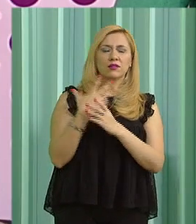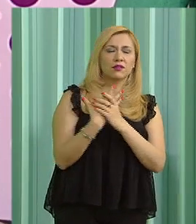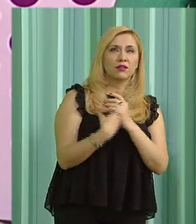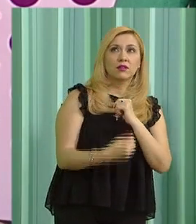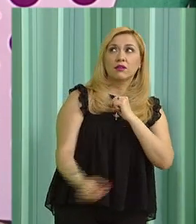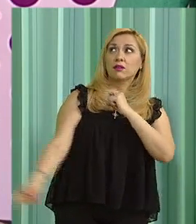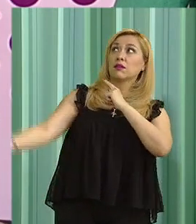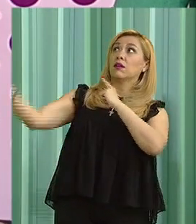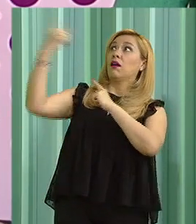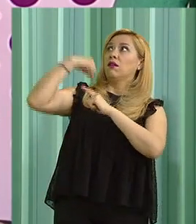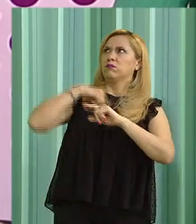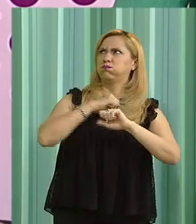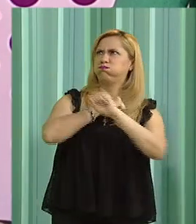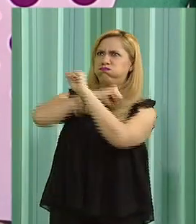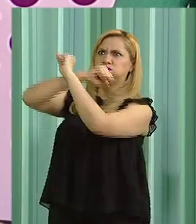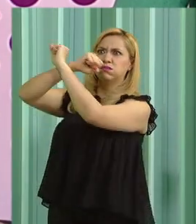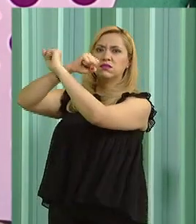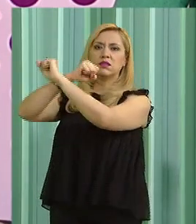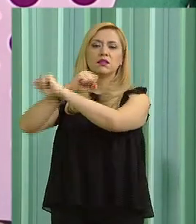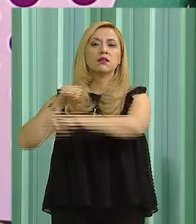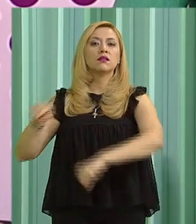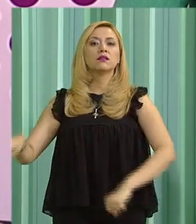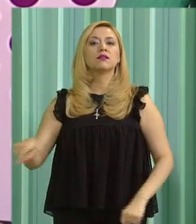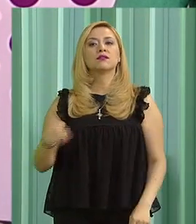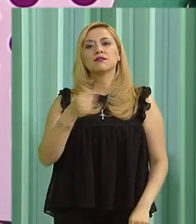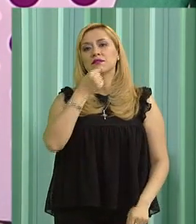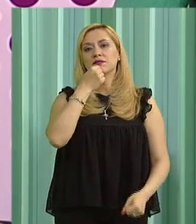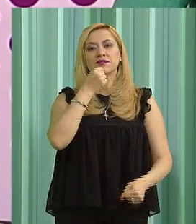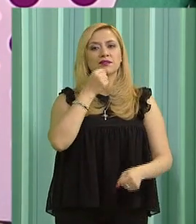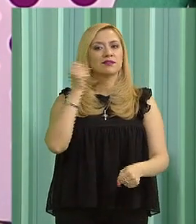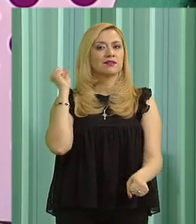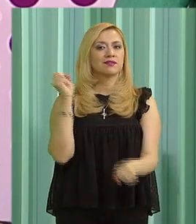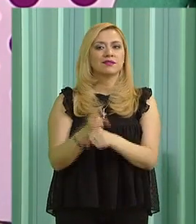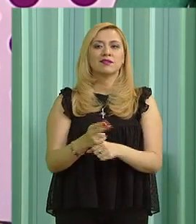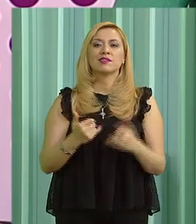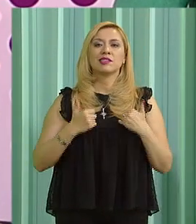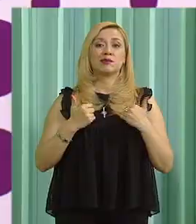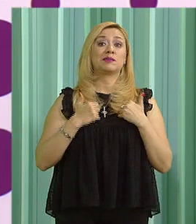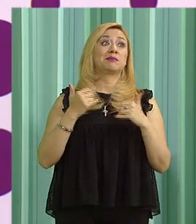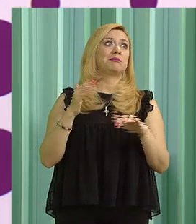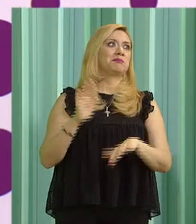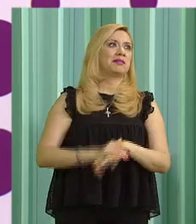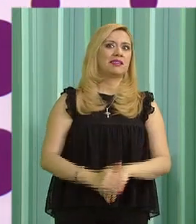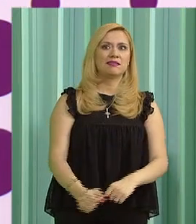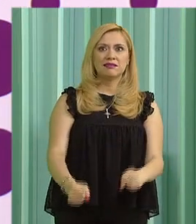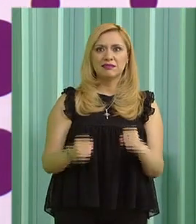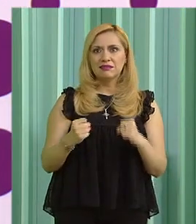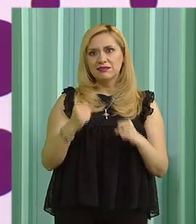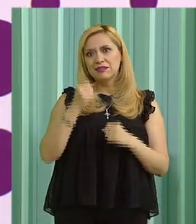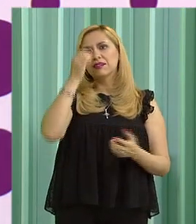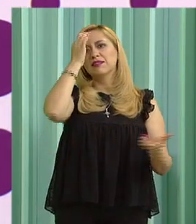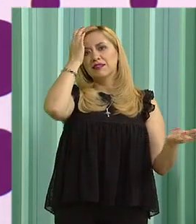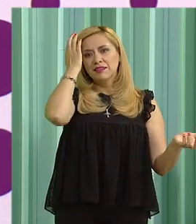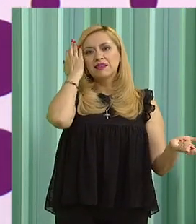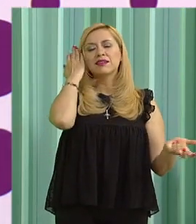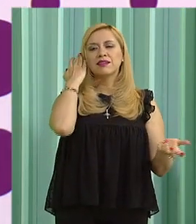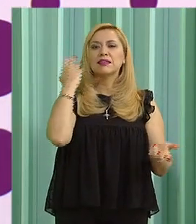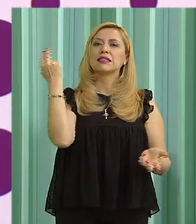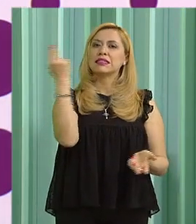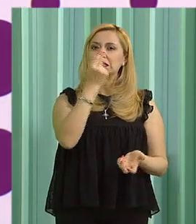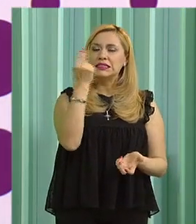fenómenos amenazantes están como a flor de piel en estos niños y en estos adolescentes, ¿no? Entonces, se requieren